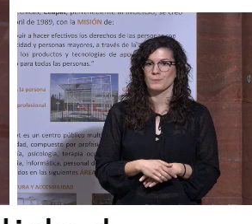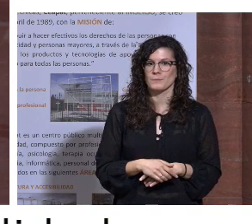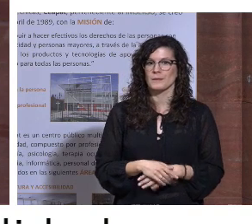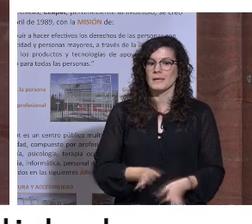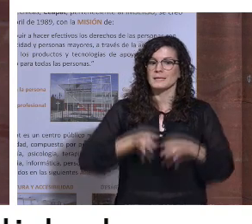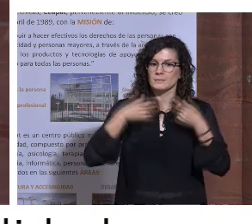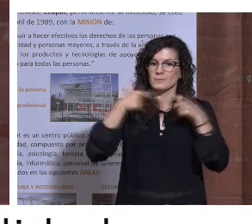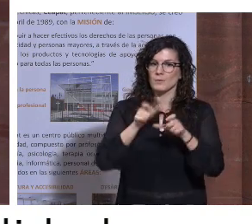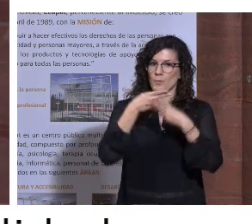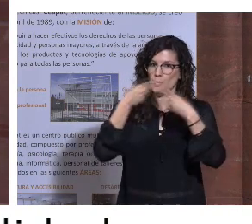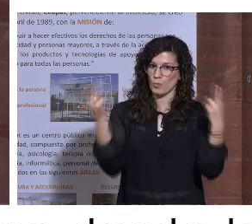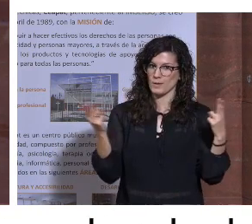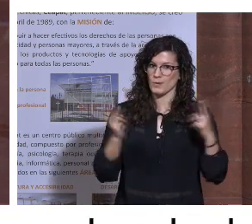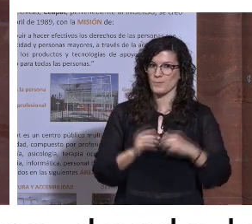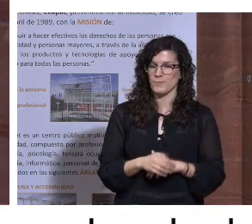público.